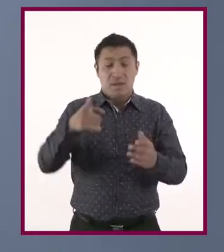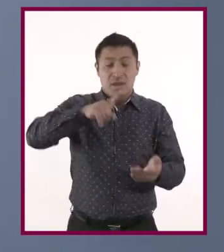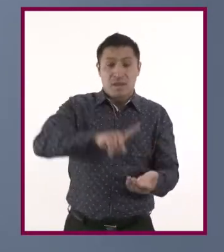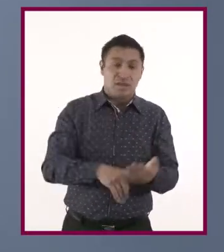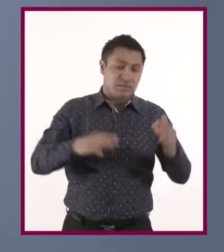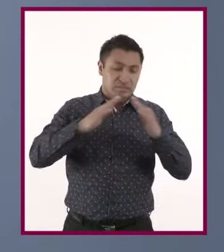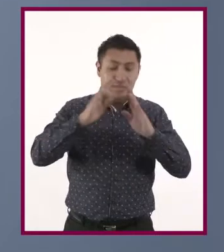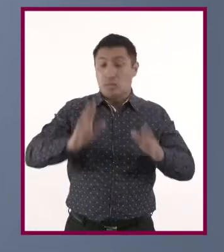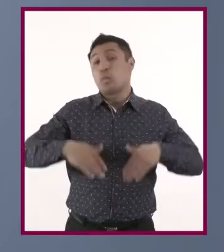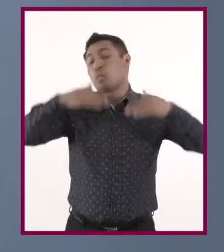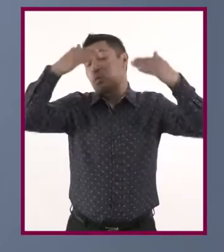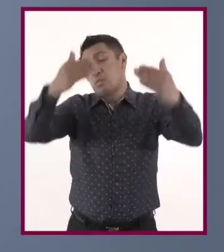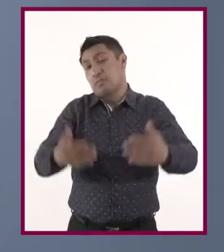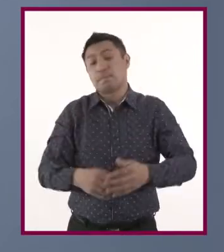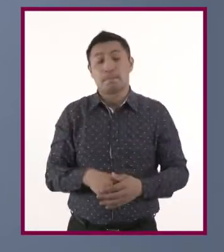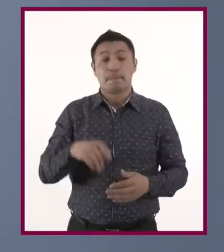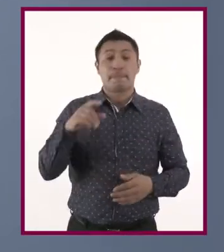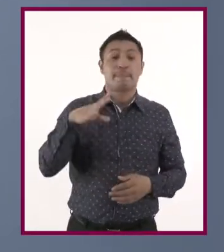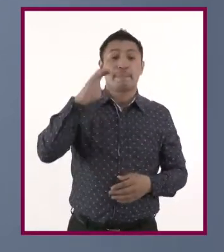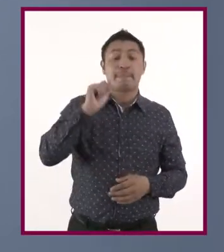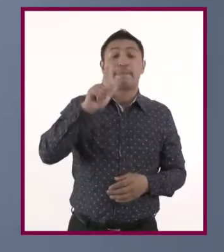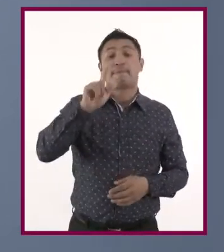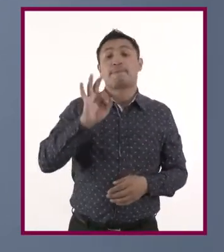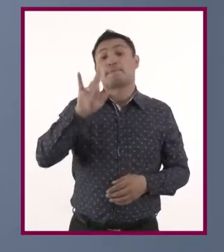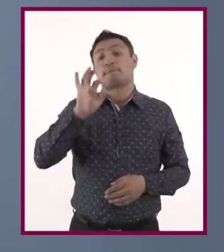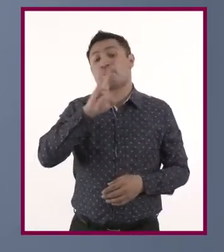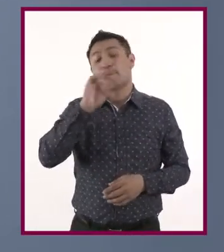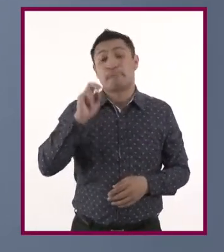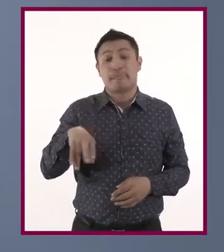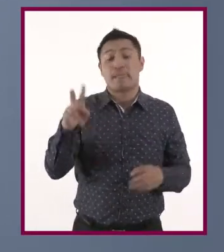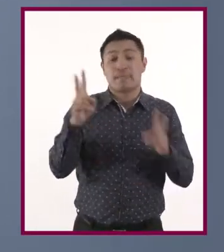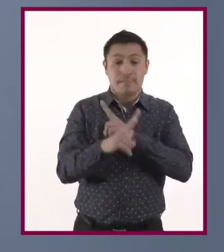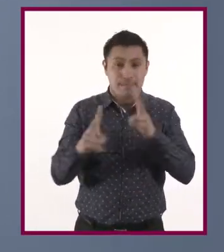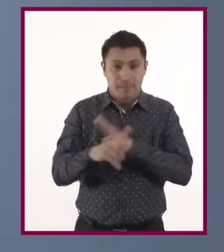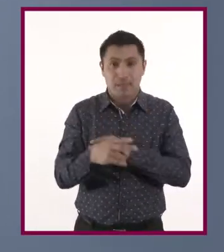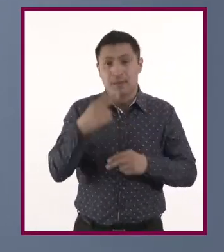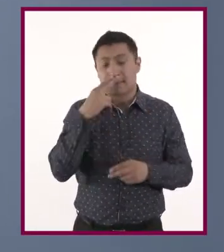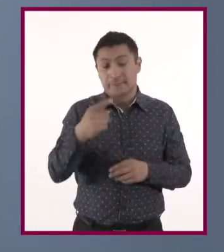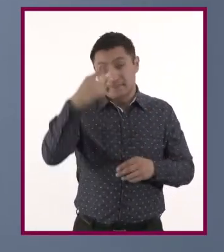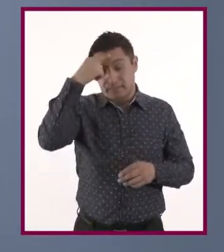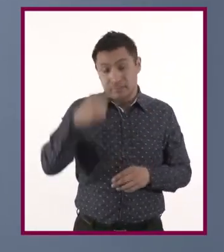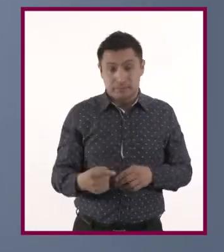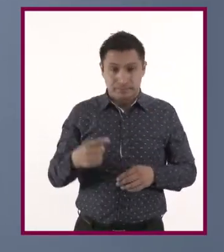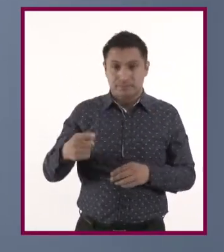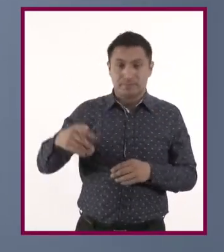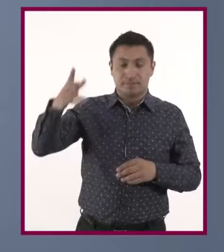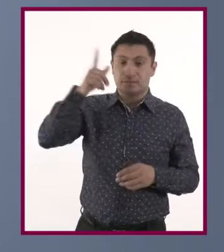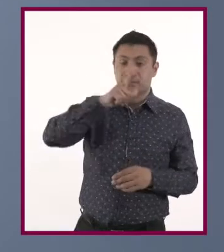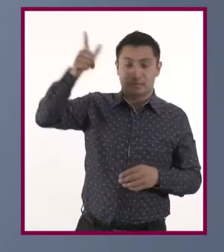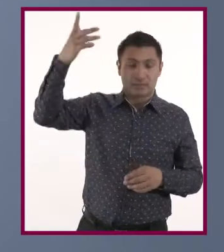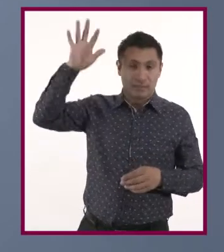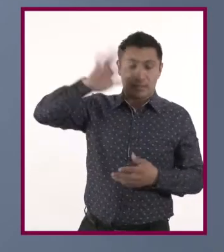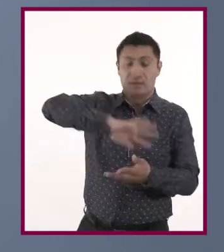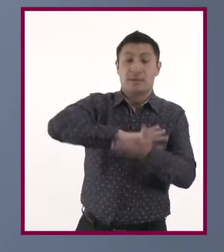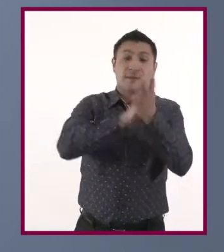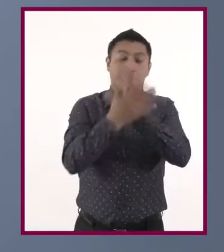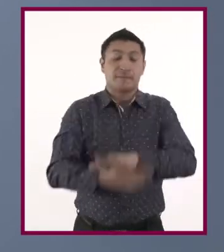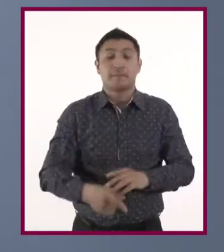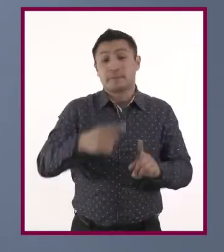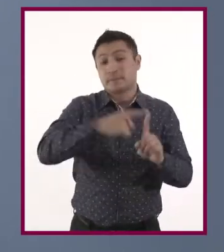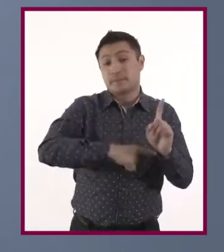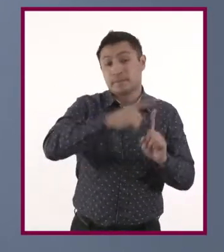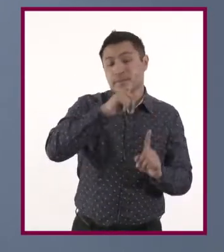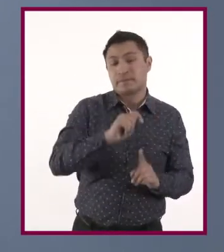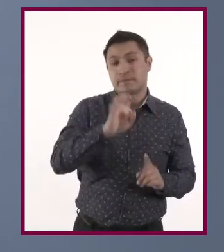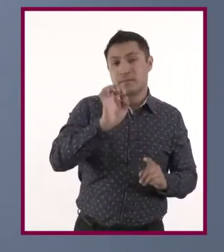interiores y exteriores. Calefacción de aire. Usando calefactores solares que convierten la energía solar en térmica, se consigue